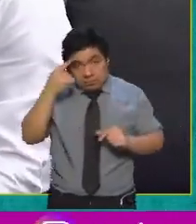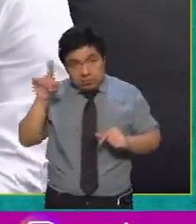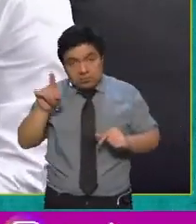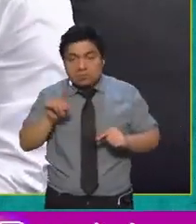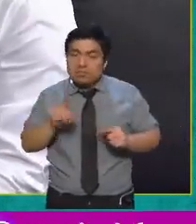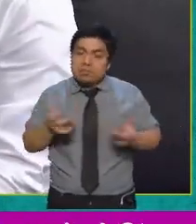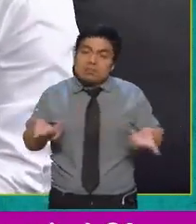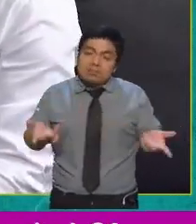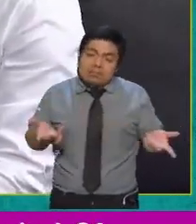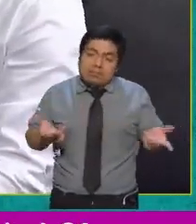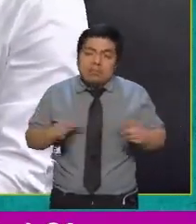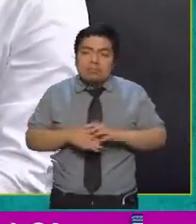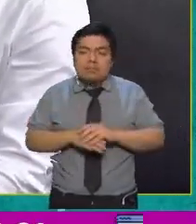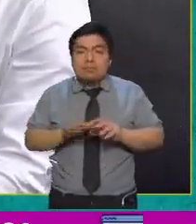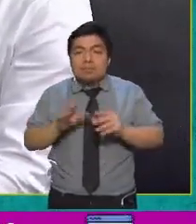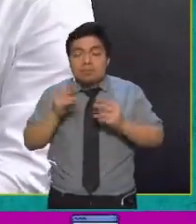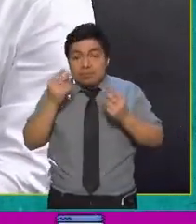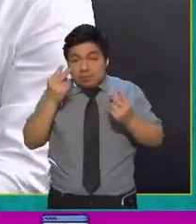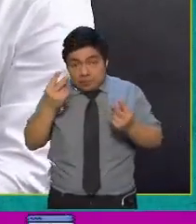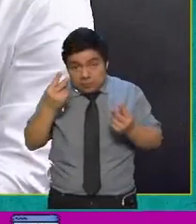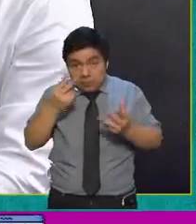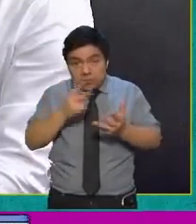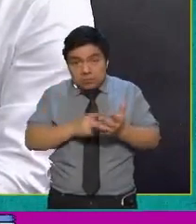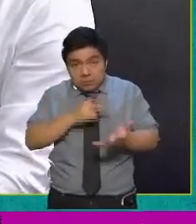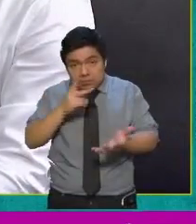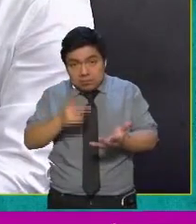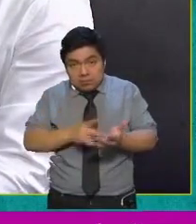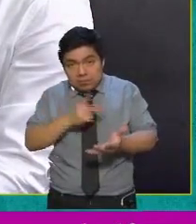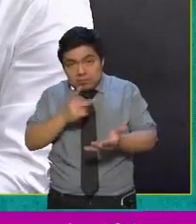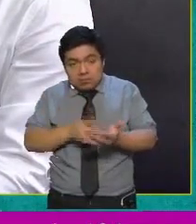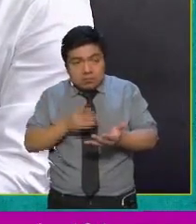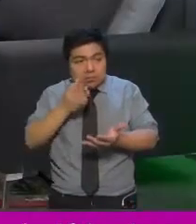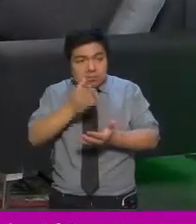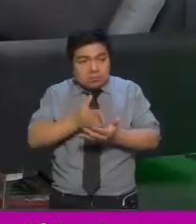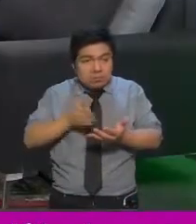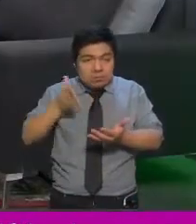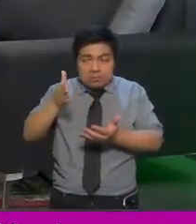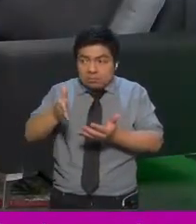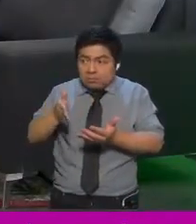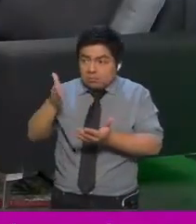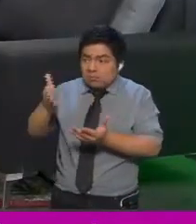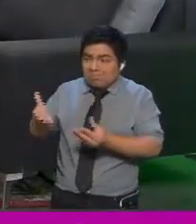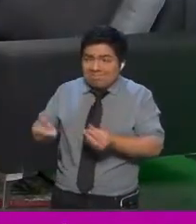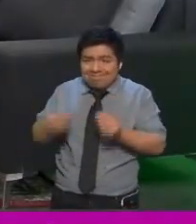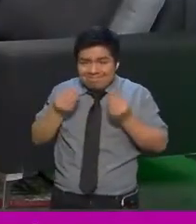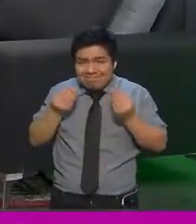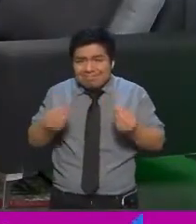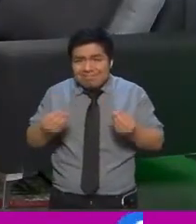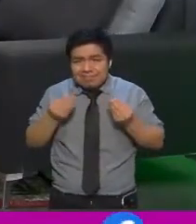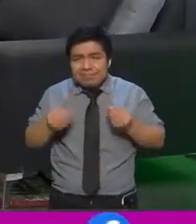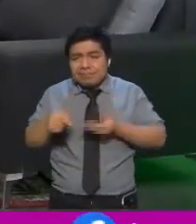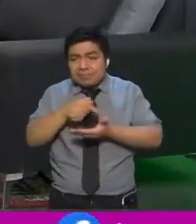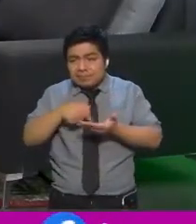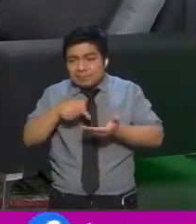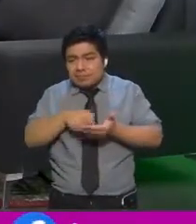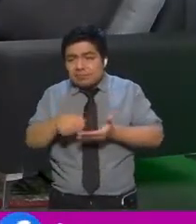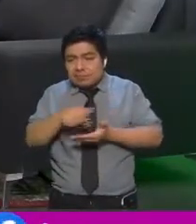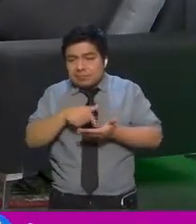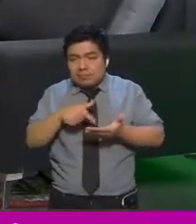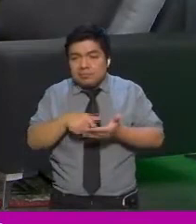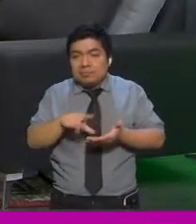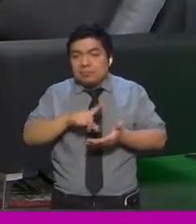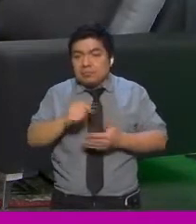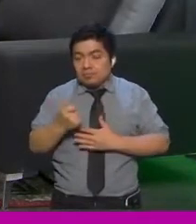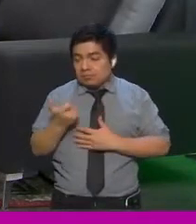son van a visitar dos veces lo que sería la población del Salvador Imagínese usted a s por eso pero y luego ciáticos pues